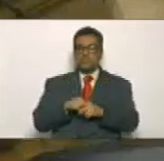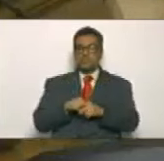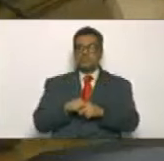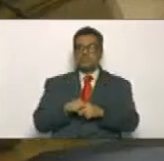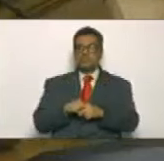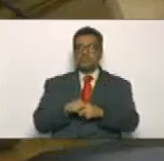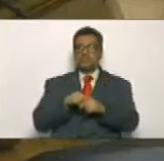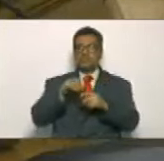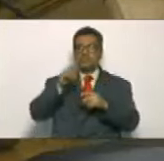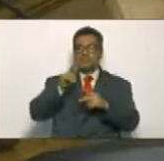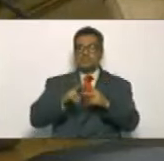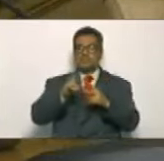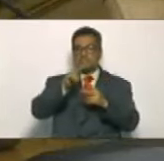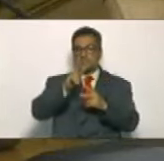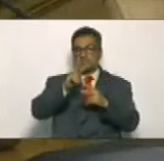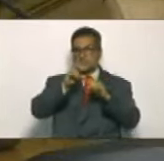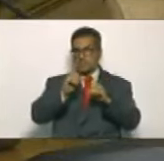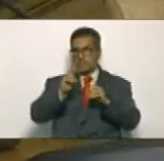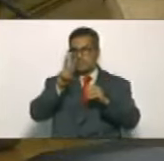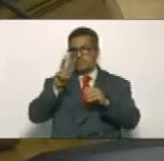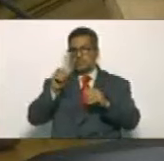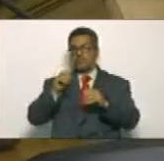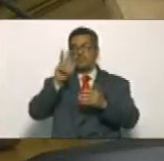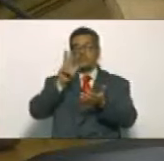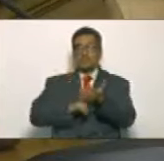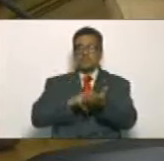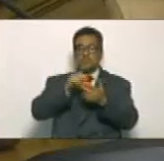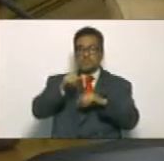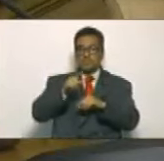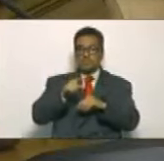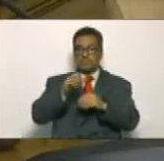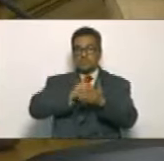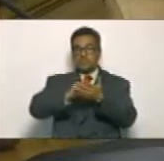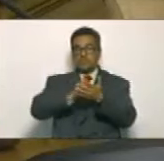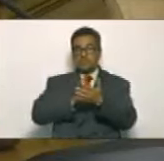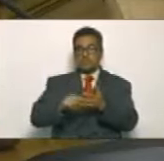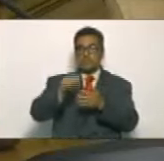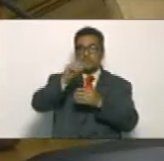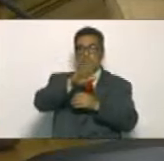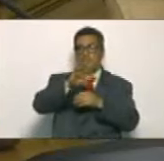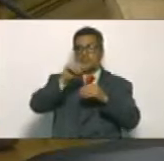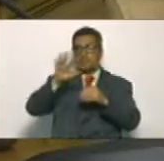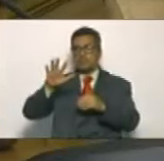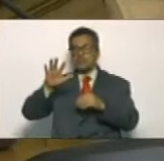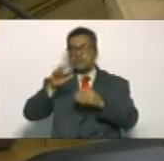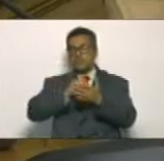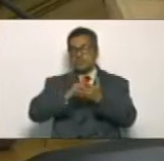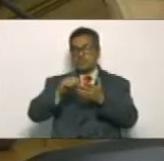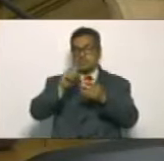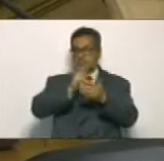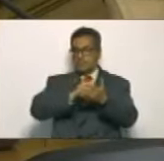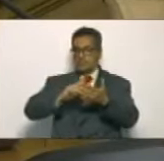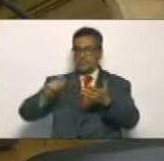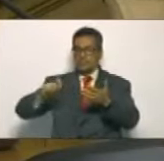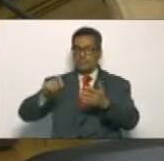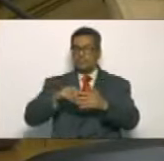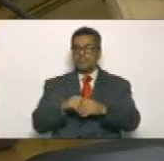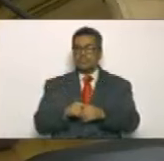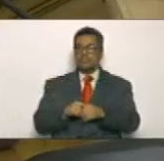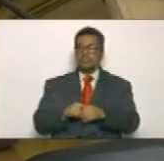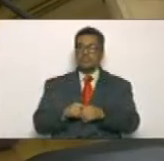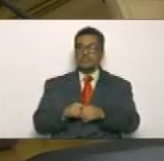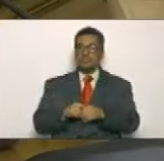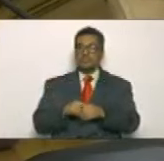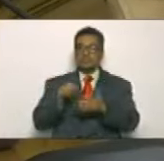secretaria. Centésimo vigésimo segundo. Se propone aprobar con modificación el contenido del artículo 55, el cual queda redactado en los siguientes